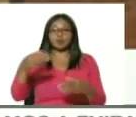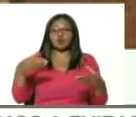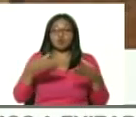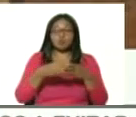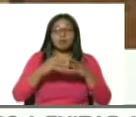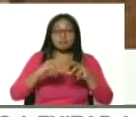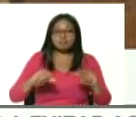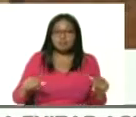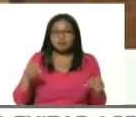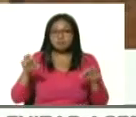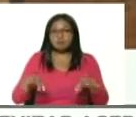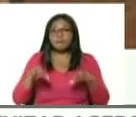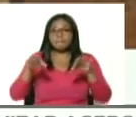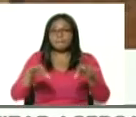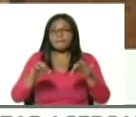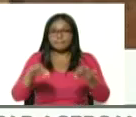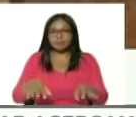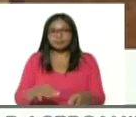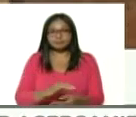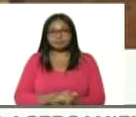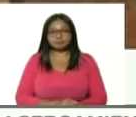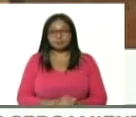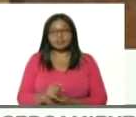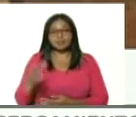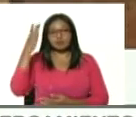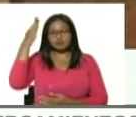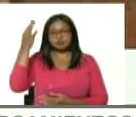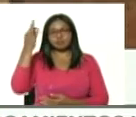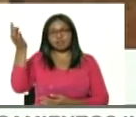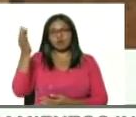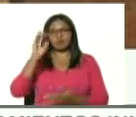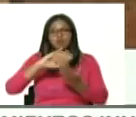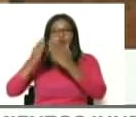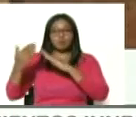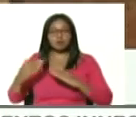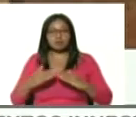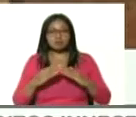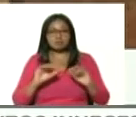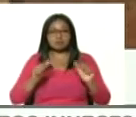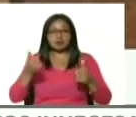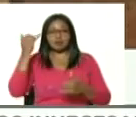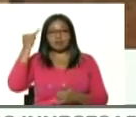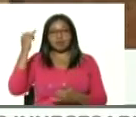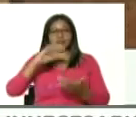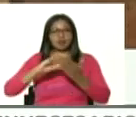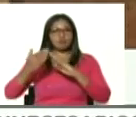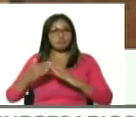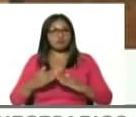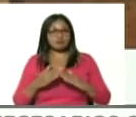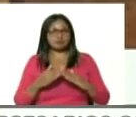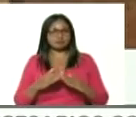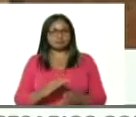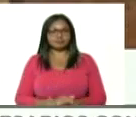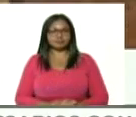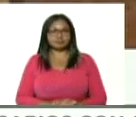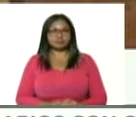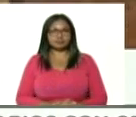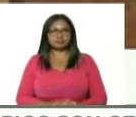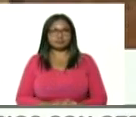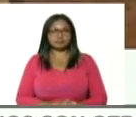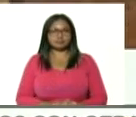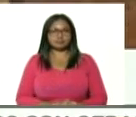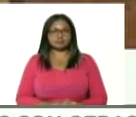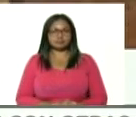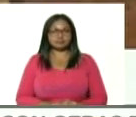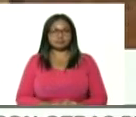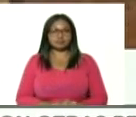tierras urbanas. Y luego el Consejo Comunal, bueno, surgió la idea de la comuna, un estadio